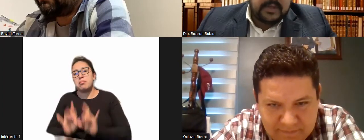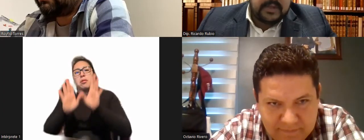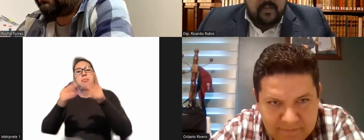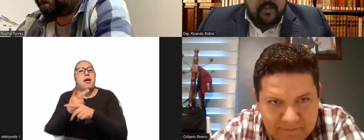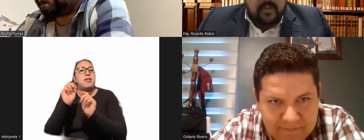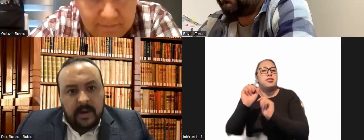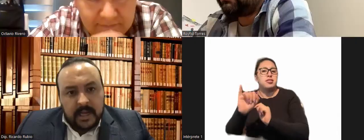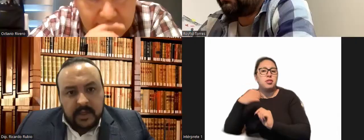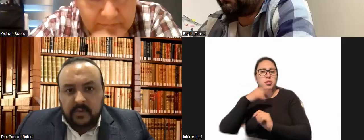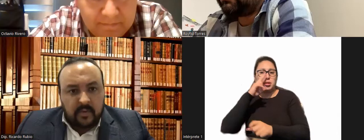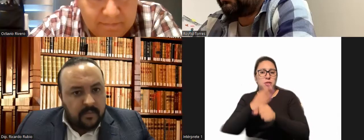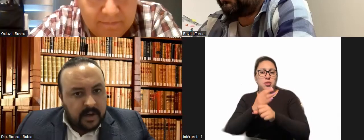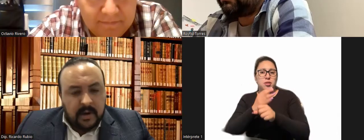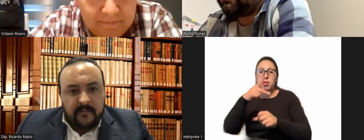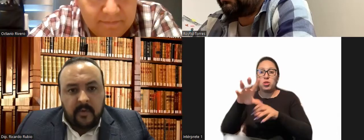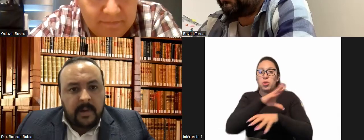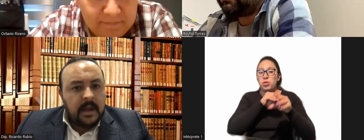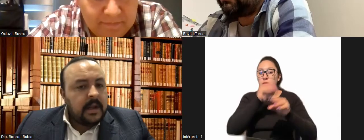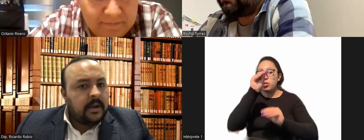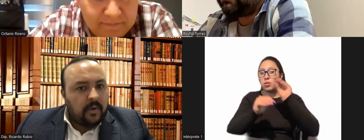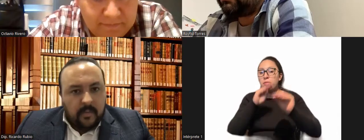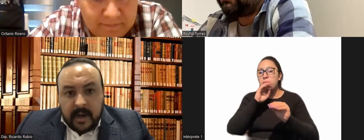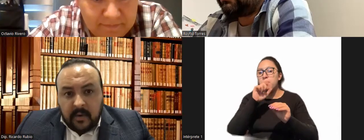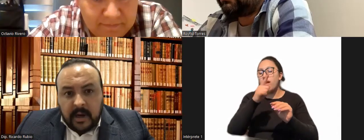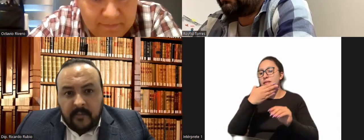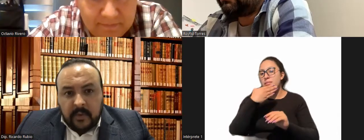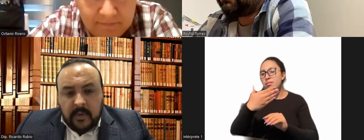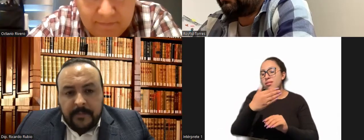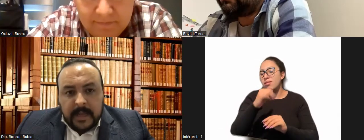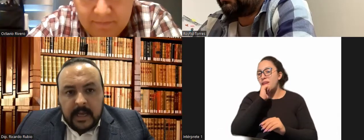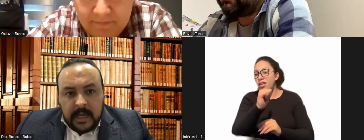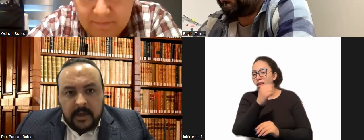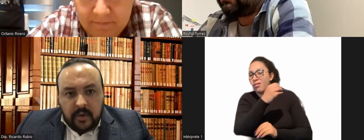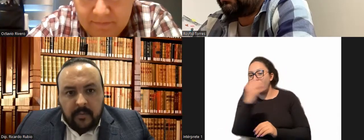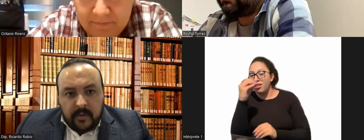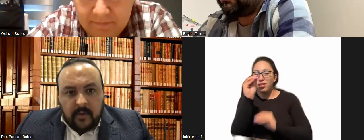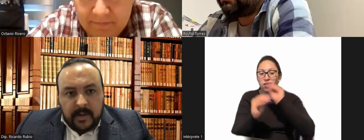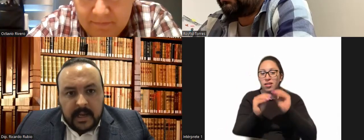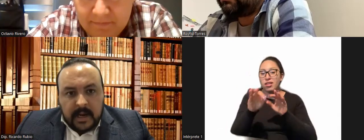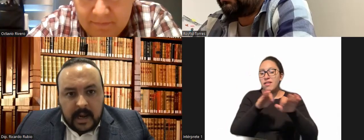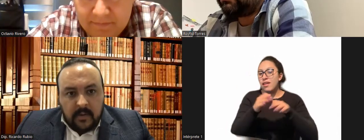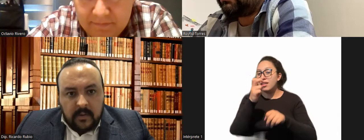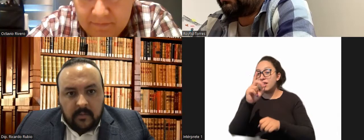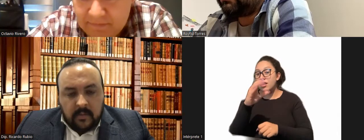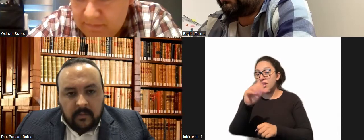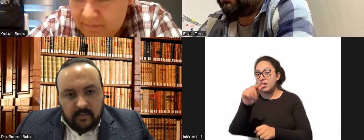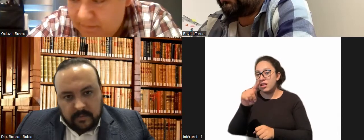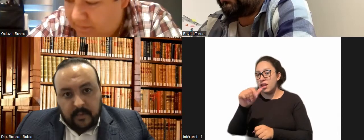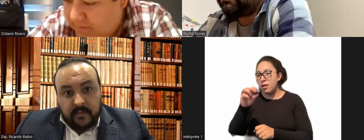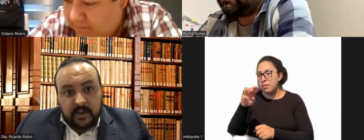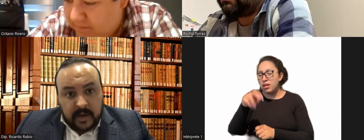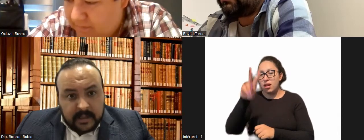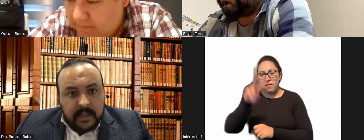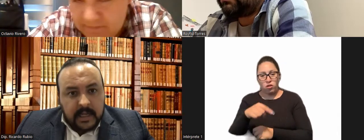están los dictámenes muy mal hechos, no cumplen con la forma, no cumplen con el fondo, y yo no puedo acompañar algo como